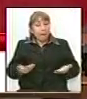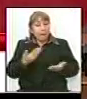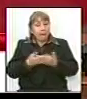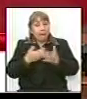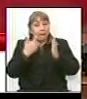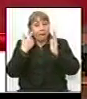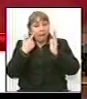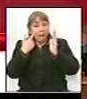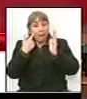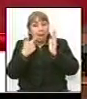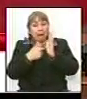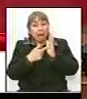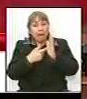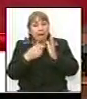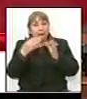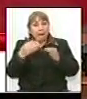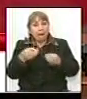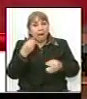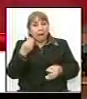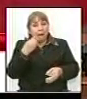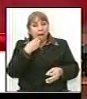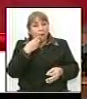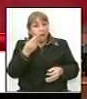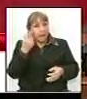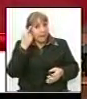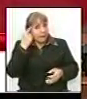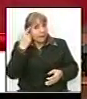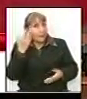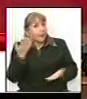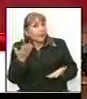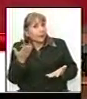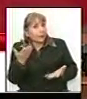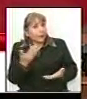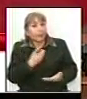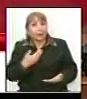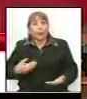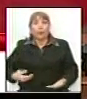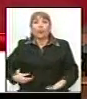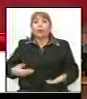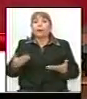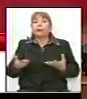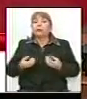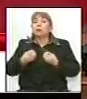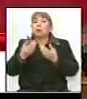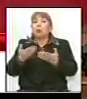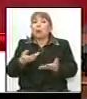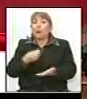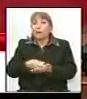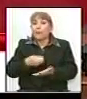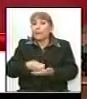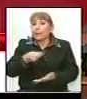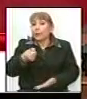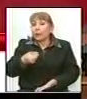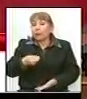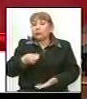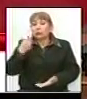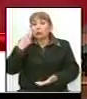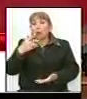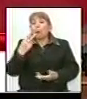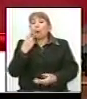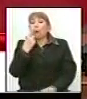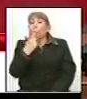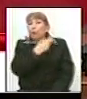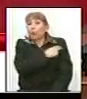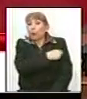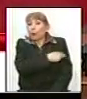evidenciar por qué se debe o por qué el Estado debe destinar un presupuesto para tener un